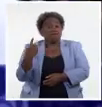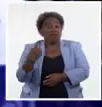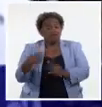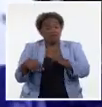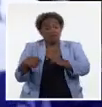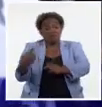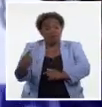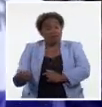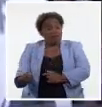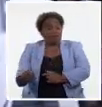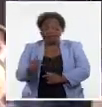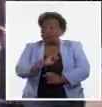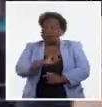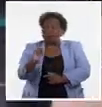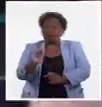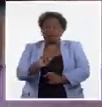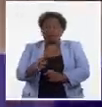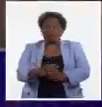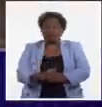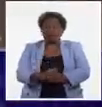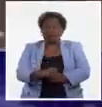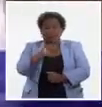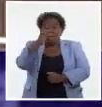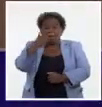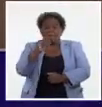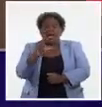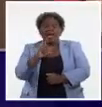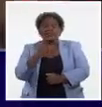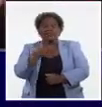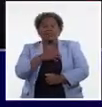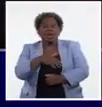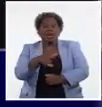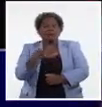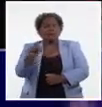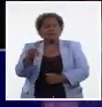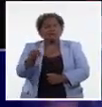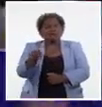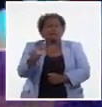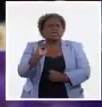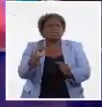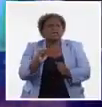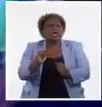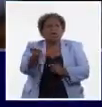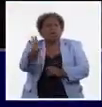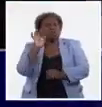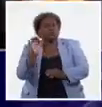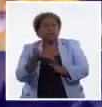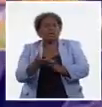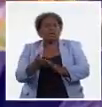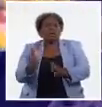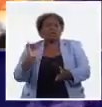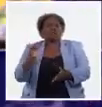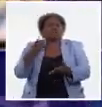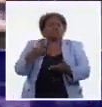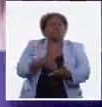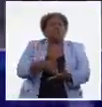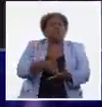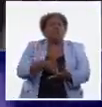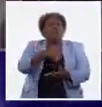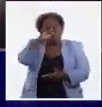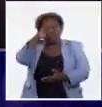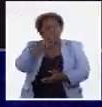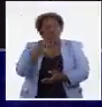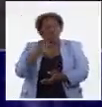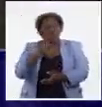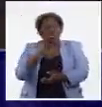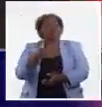Boro. El Barça no ha fichado a nadie en este mercado de invierno, pero sí que ha llegado a Sevilla con Gavi inscrito en el primer equipo. Jugará con